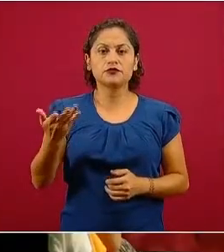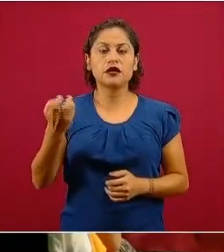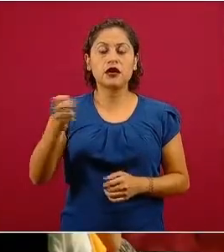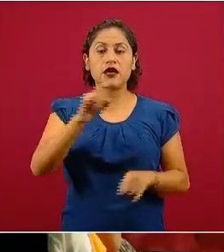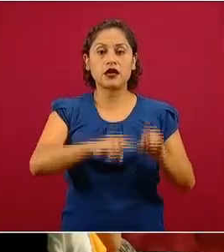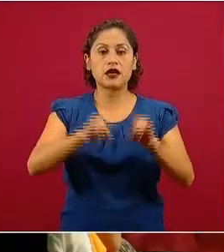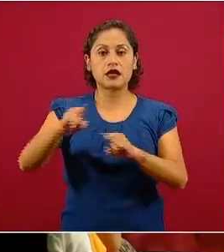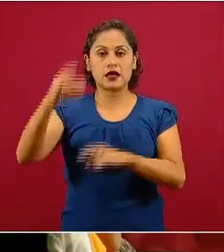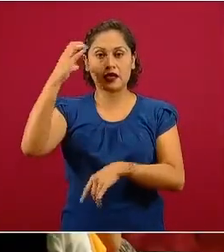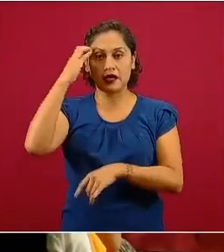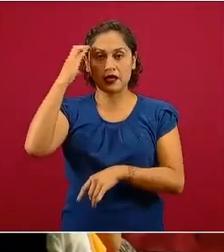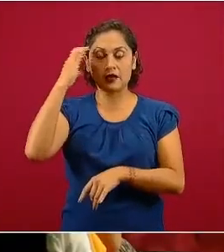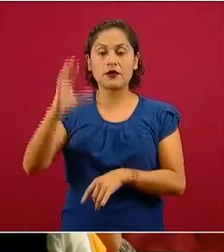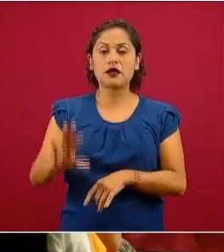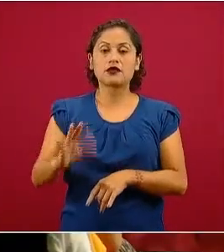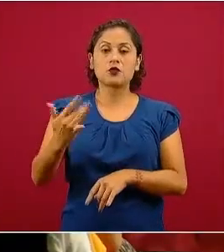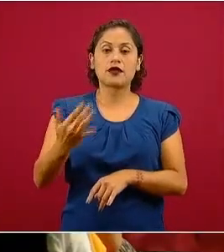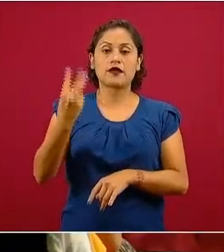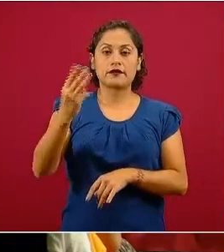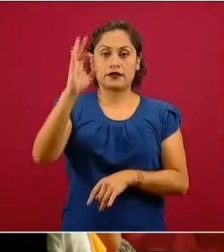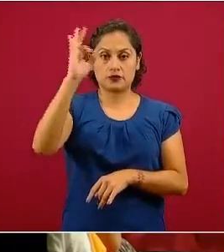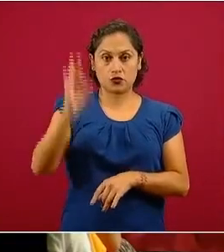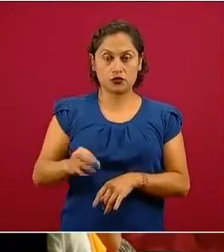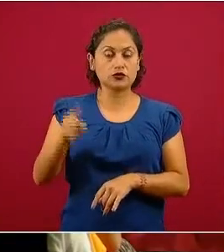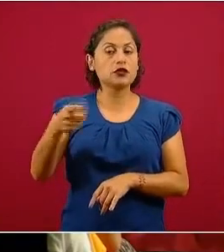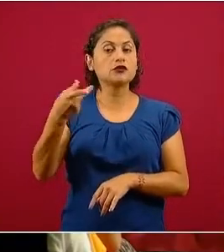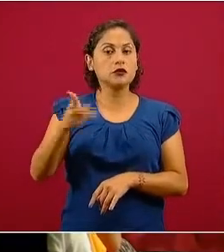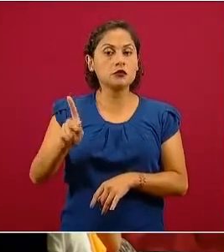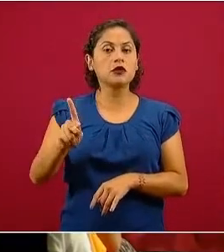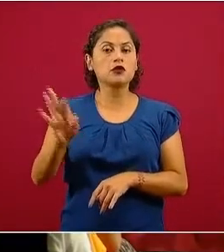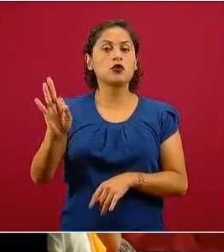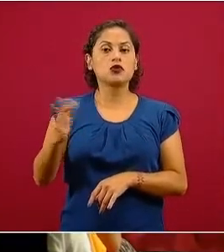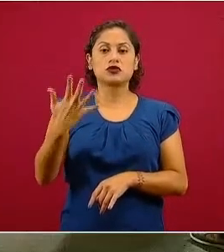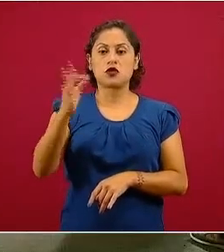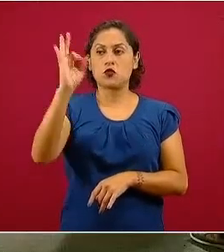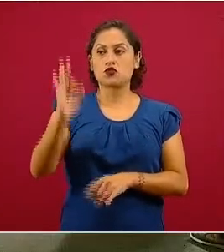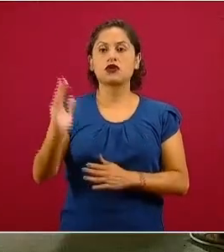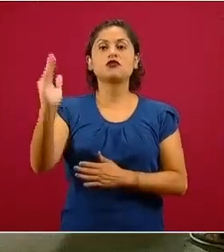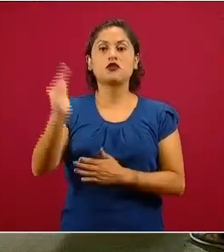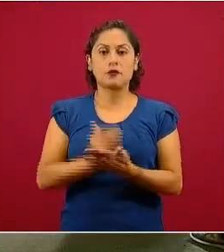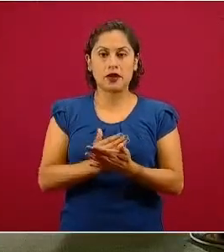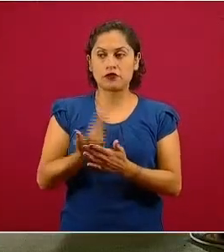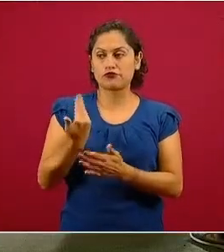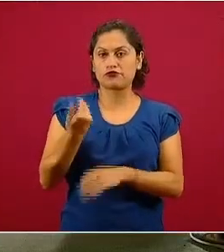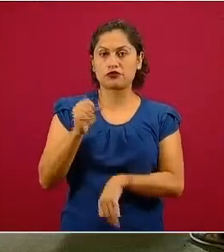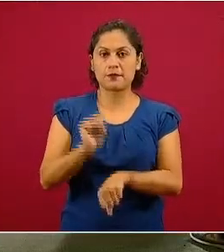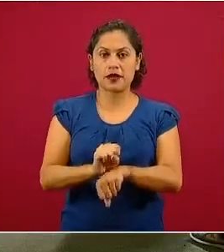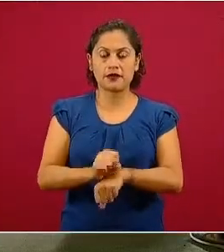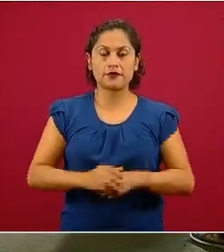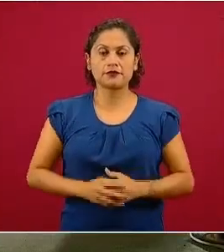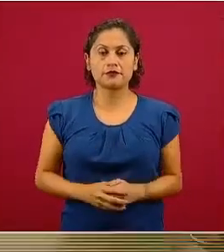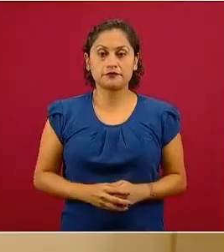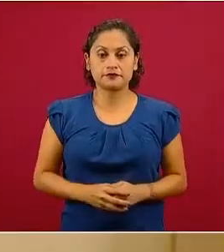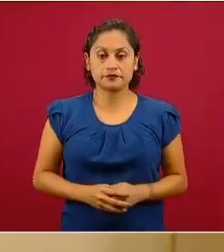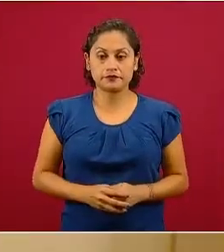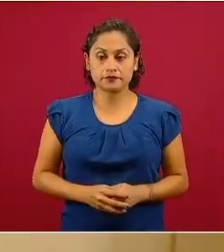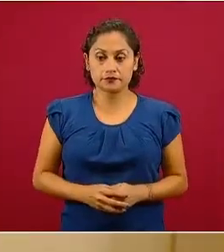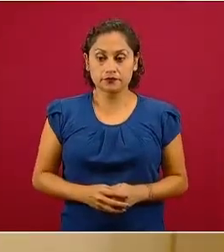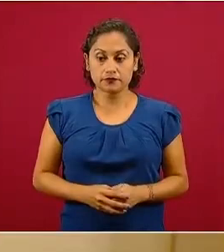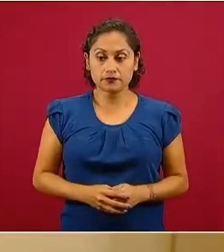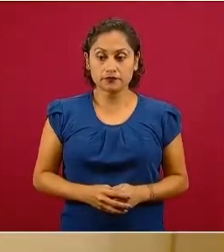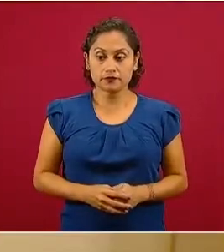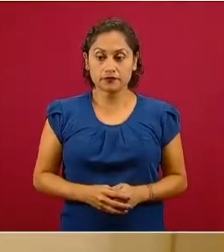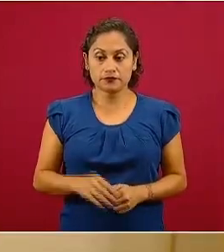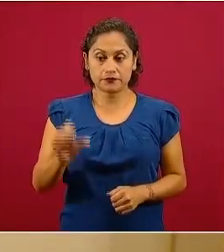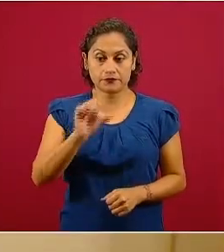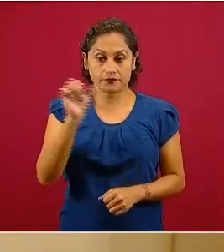un 53%, aunque con una disminución de menos 5% en la última semana. Veamos la siguiente diapositiva